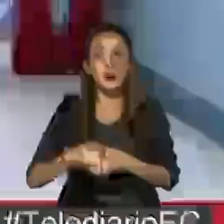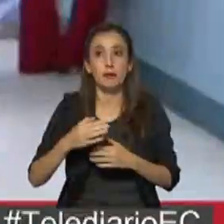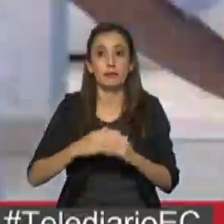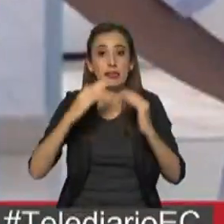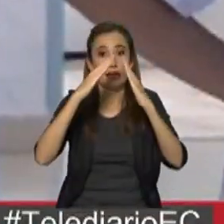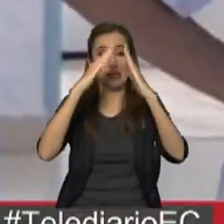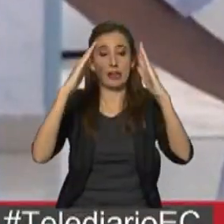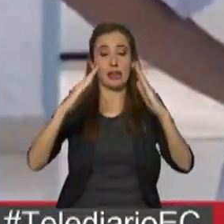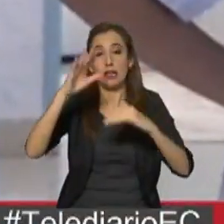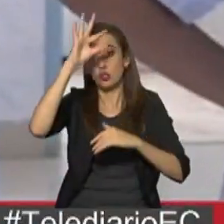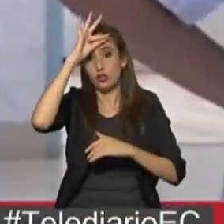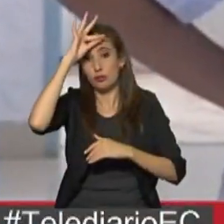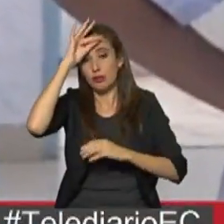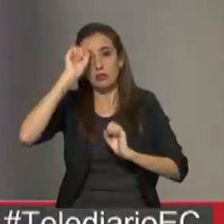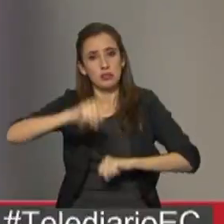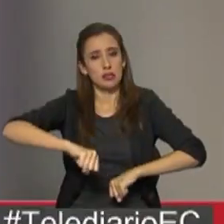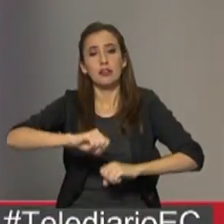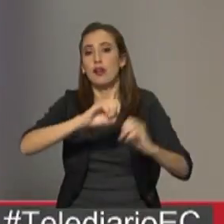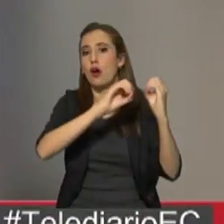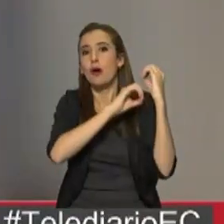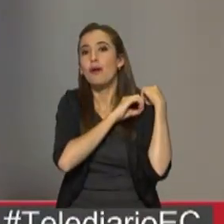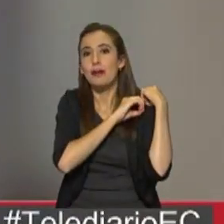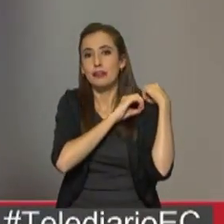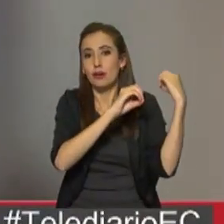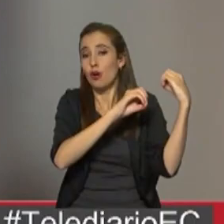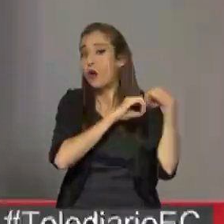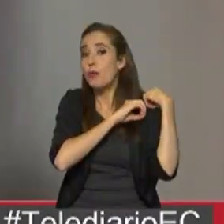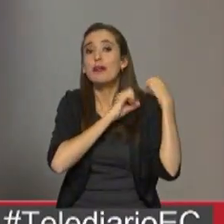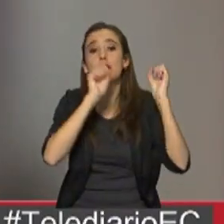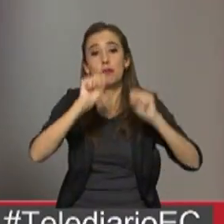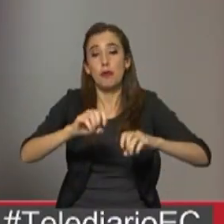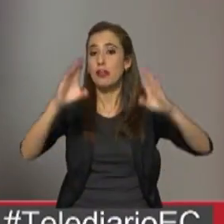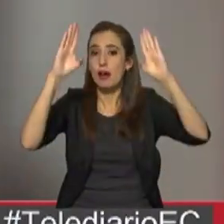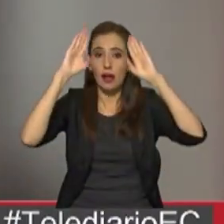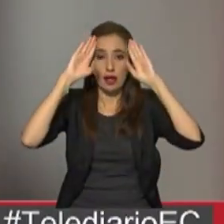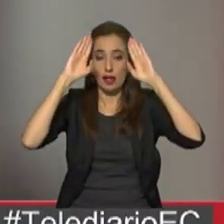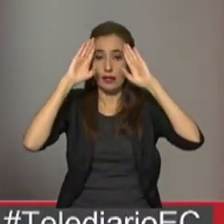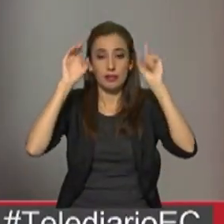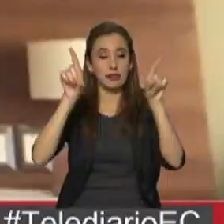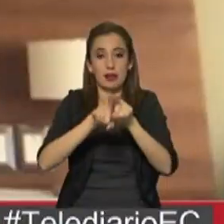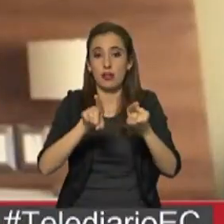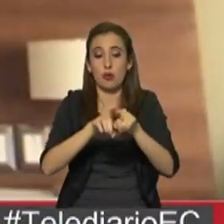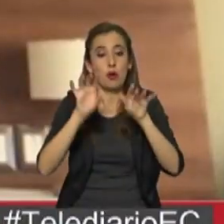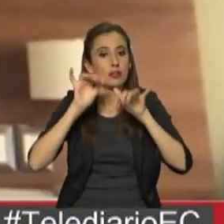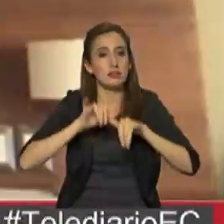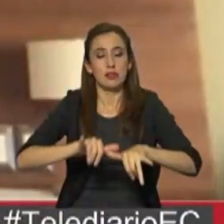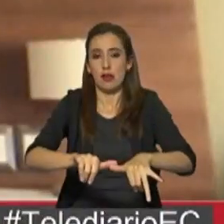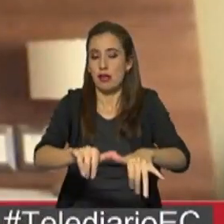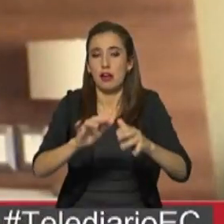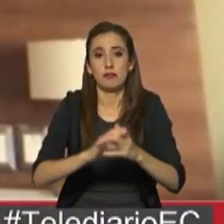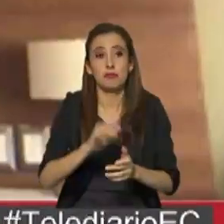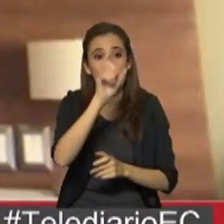salud están en la obligación de atender casos de enfermedades urgentes que no tengan que ver con este virus